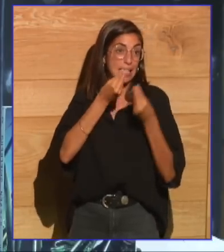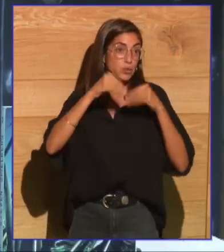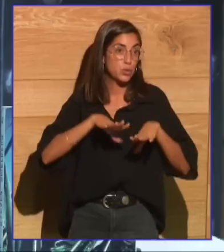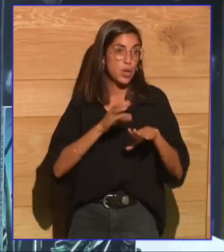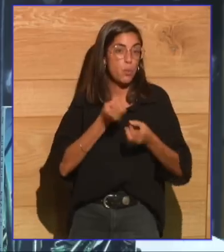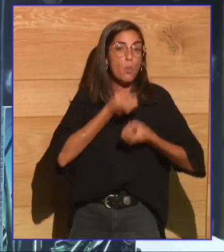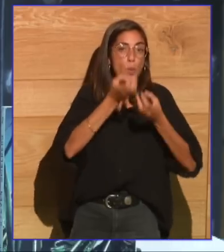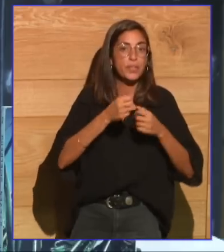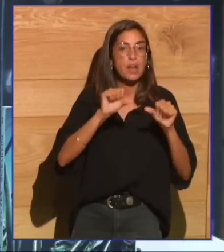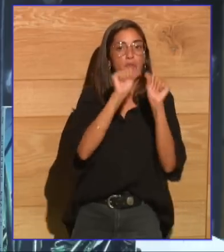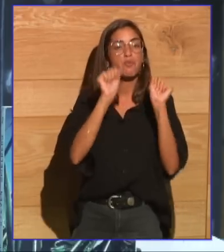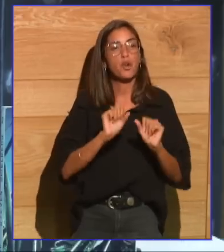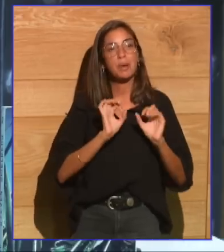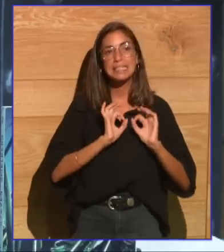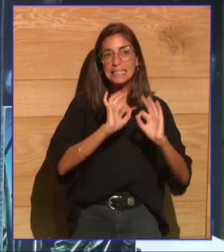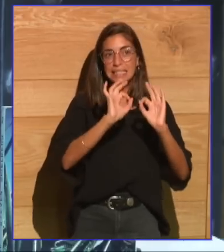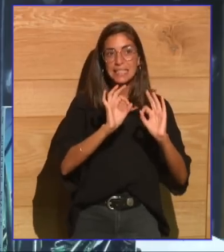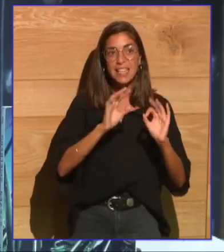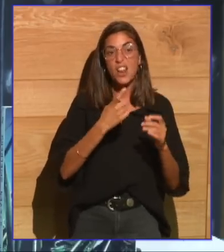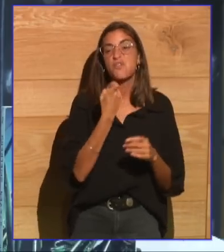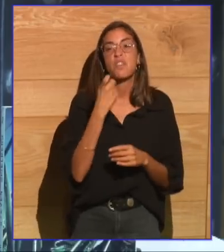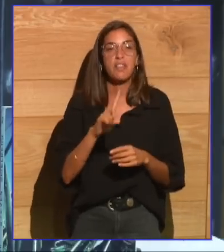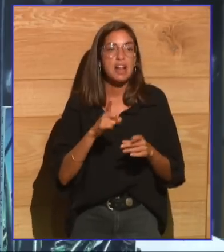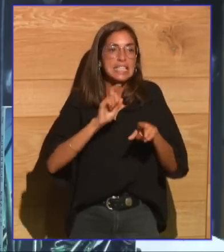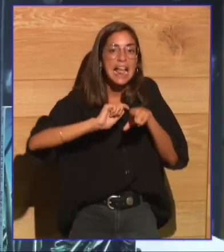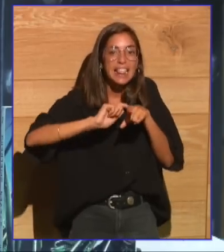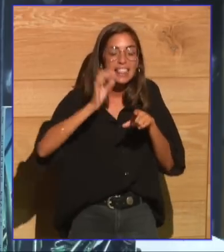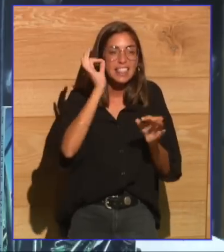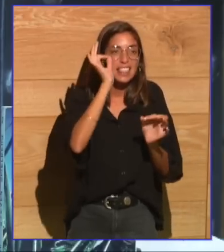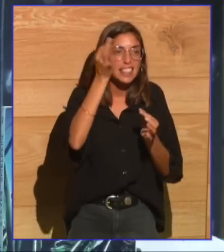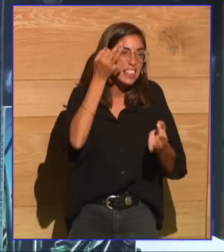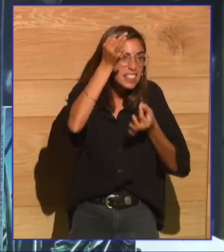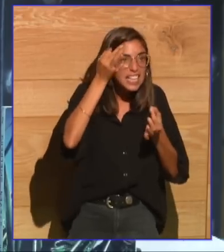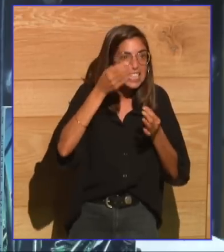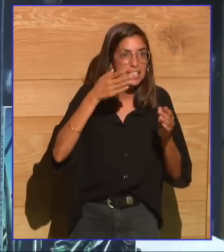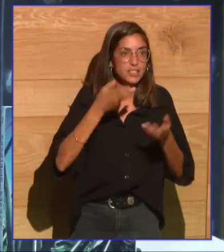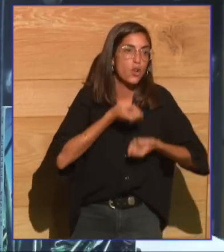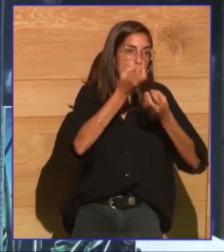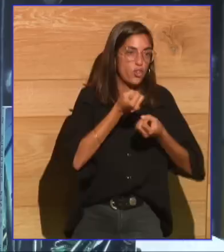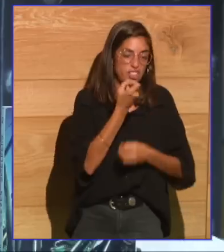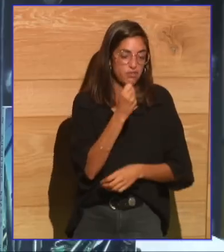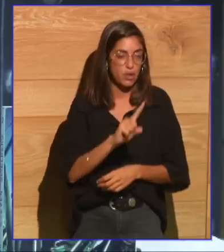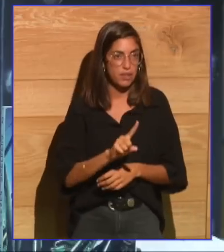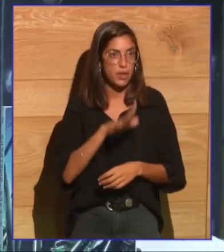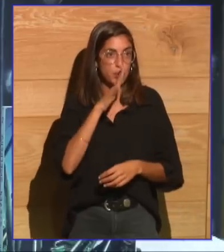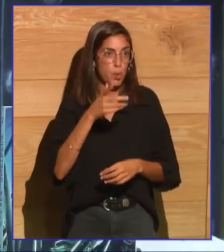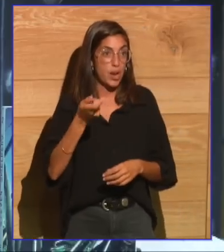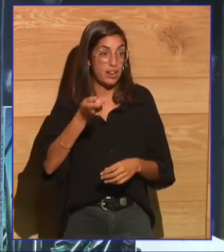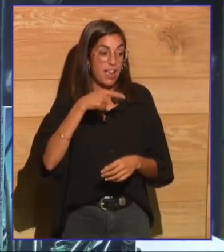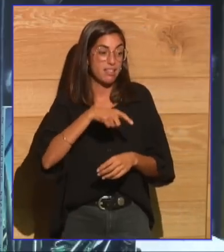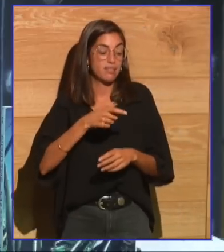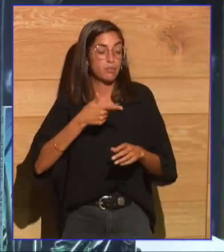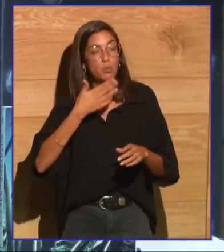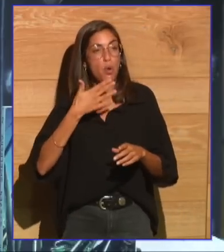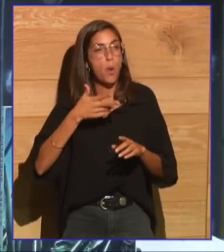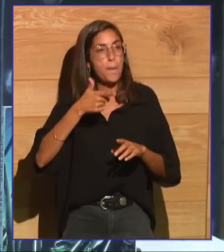elemental no hace falta detenerse en tanto los detalles y es obvio que ese personaje que se queda ahí no tiene una pistola láser y que además